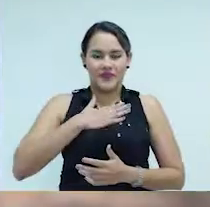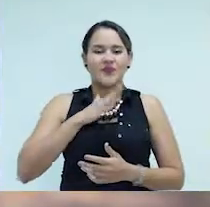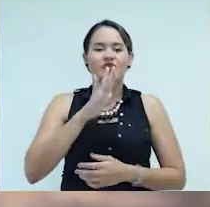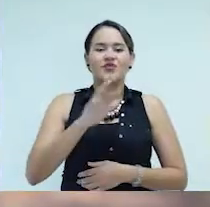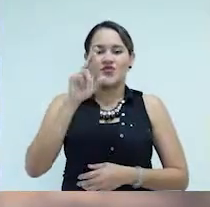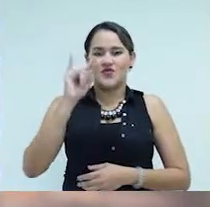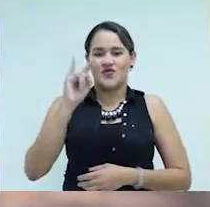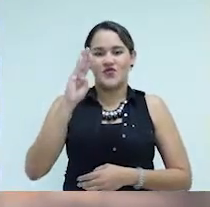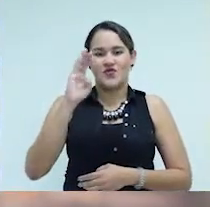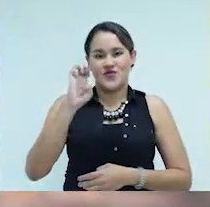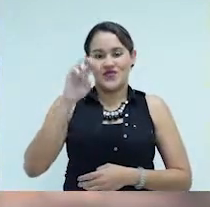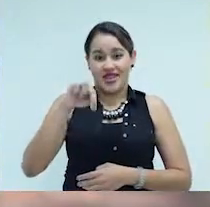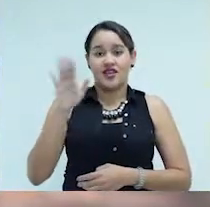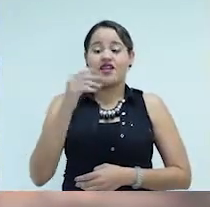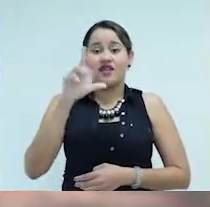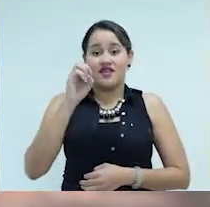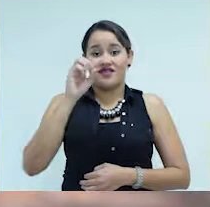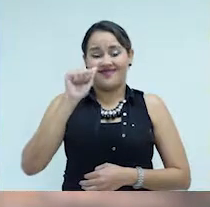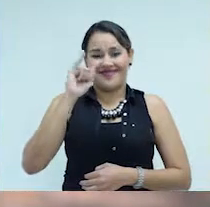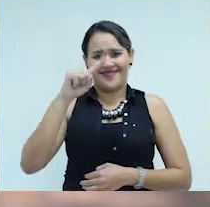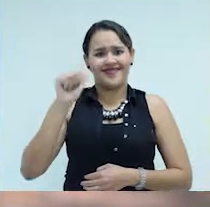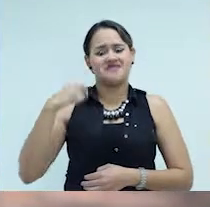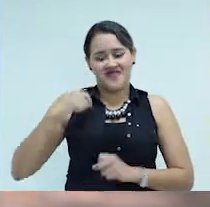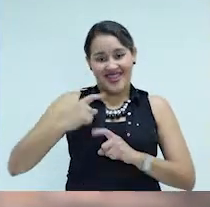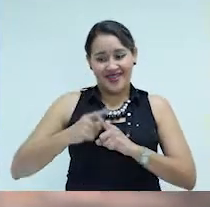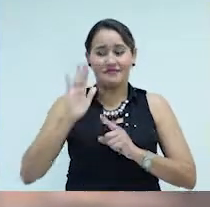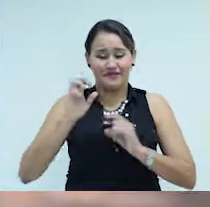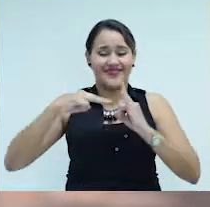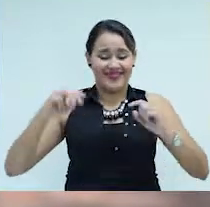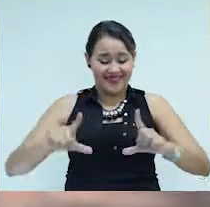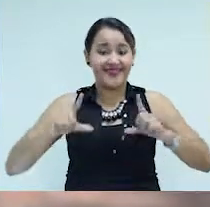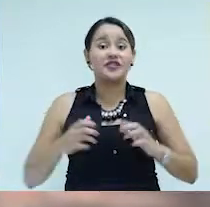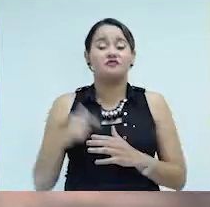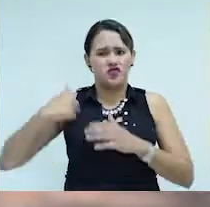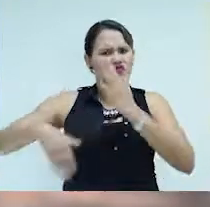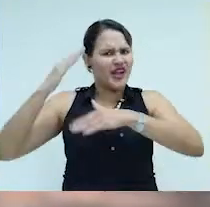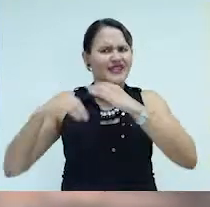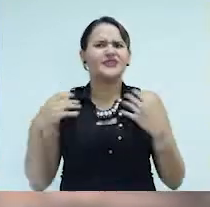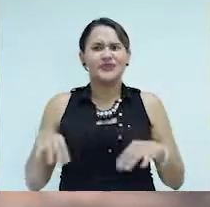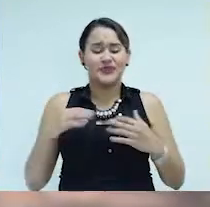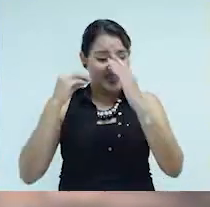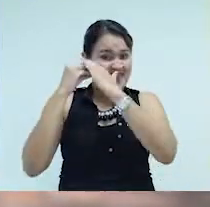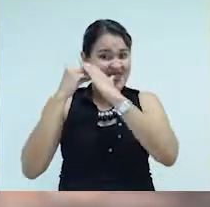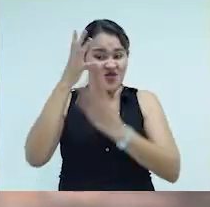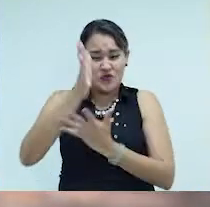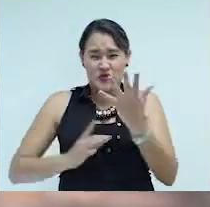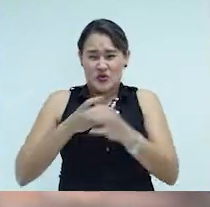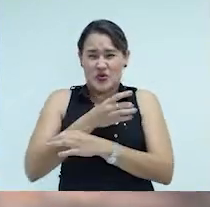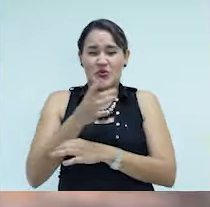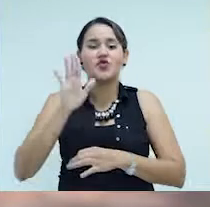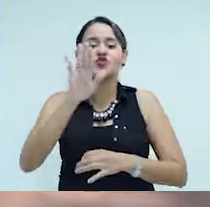Mi nombre es Rubén Ali Herrera Loaiza, soy egresado de la Universidad del Magdalena. Fui el mejor puntaje en las pruebas Saber Pro en el programa